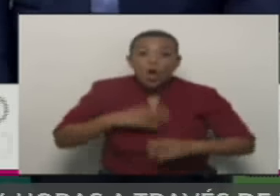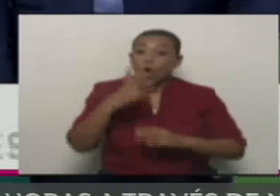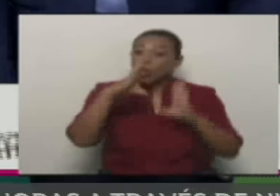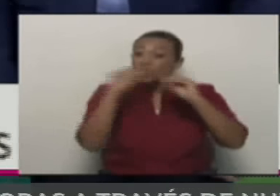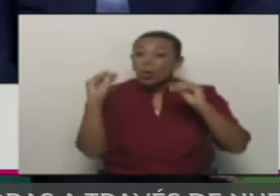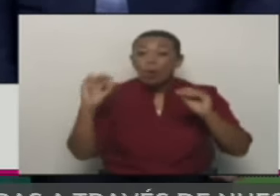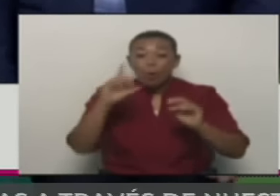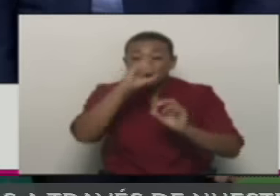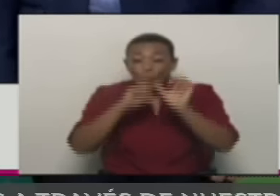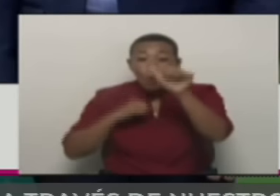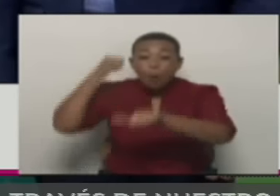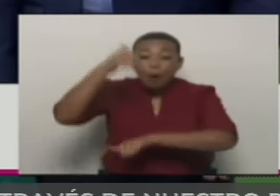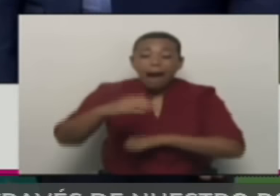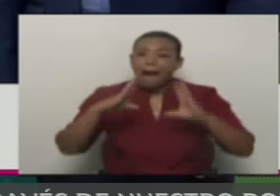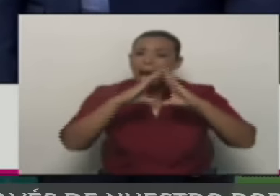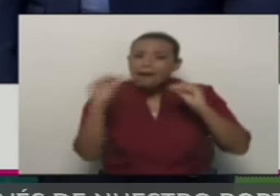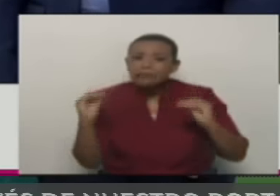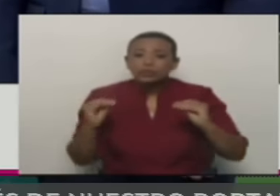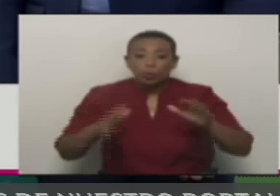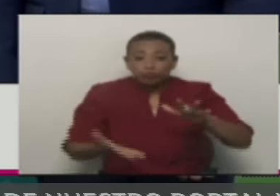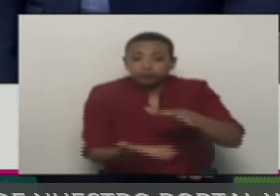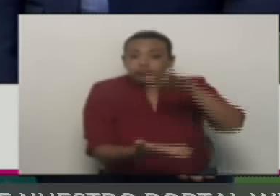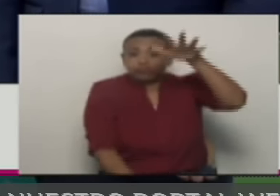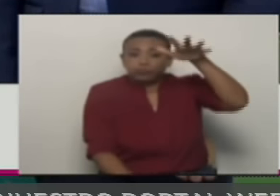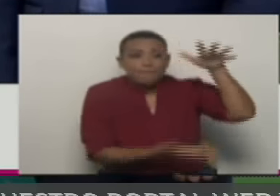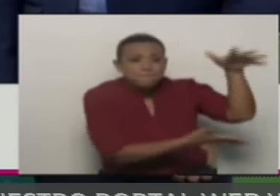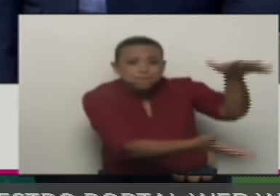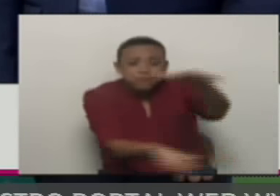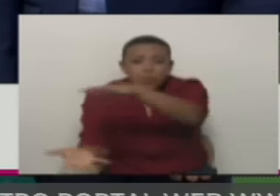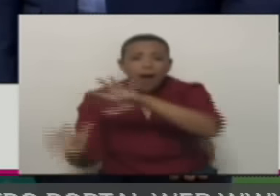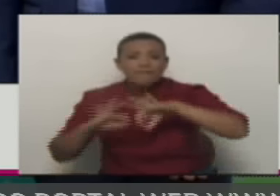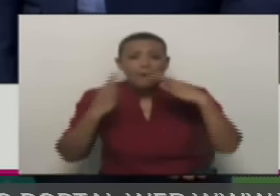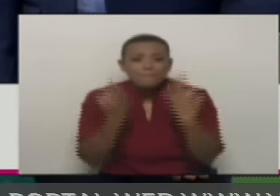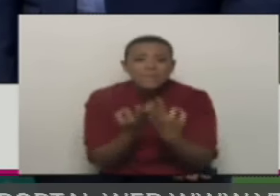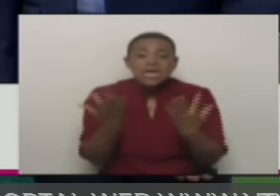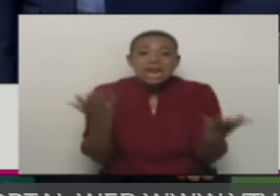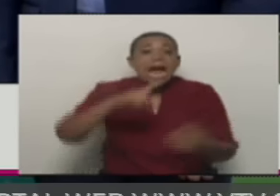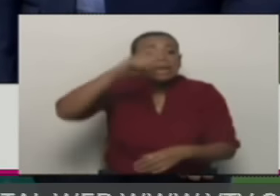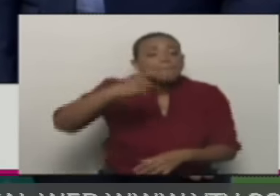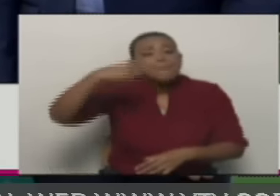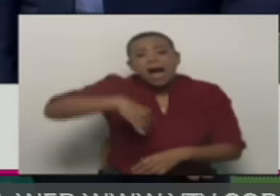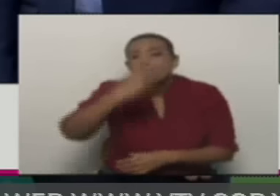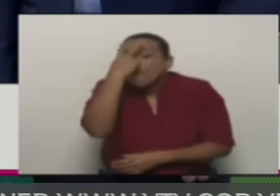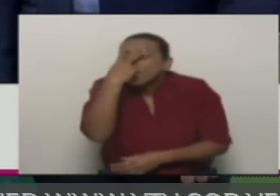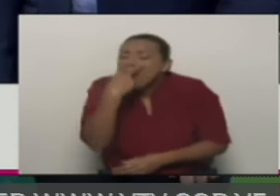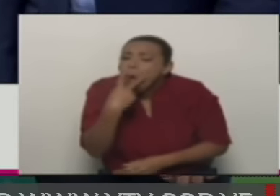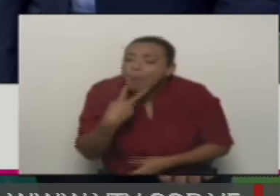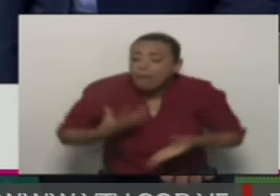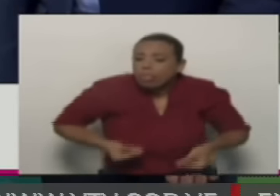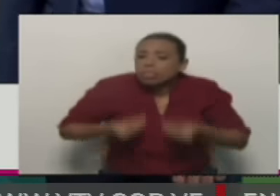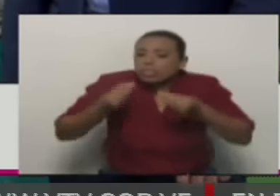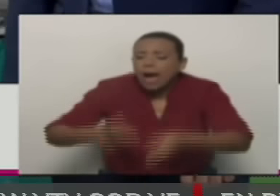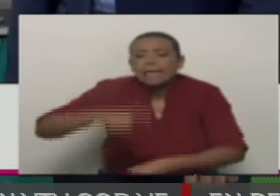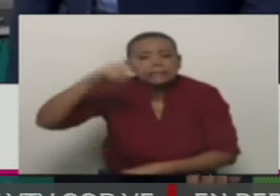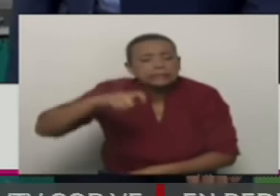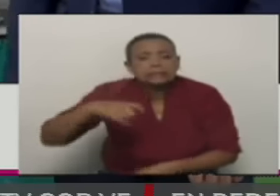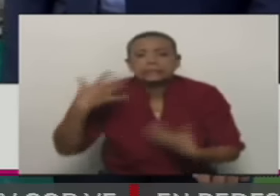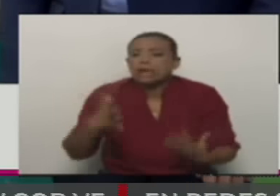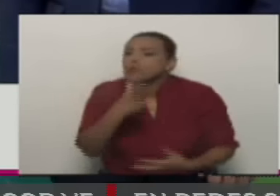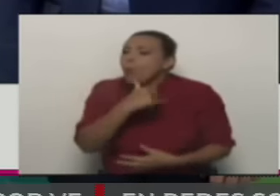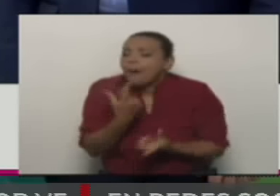lote grande para atender a las familias que más lo necesitan. Y le llegue su uniforme.